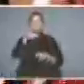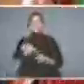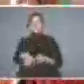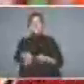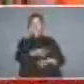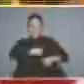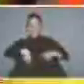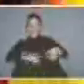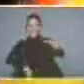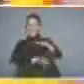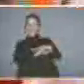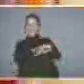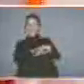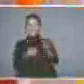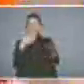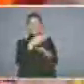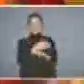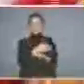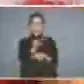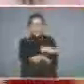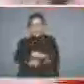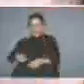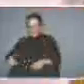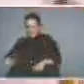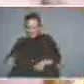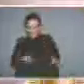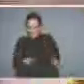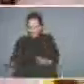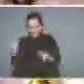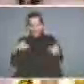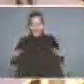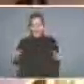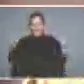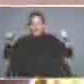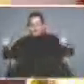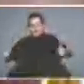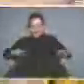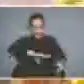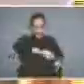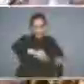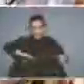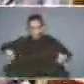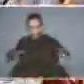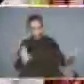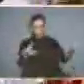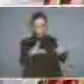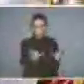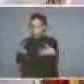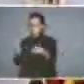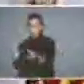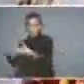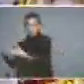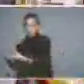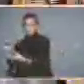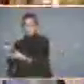Al campo, siendo de niños iban a empezar. Lleno de colos para cada grupo, sí, solo